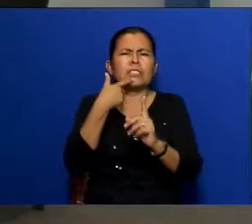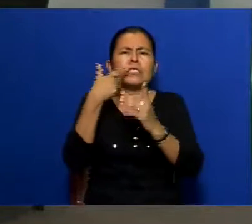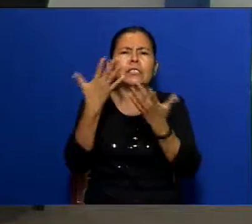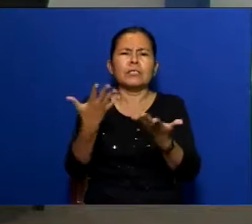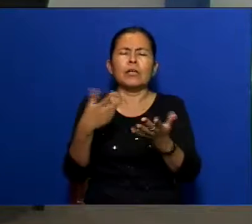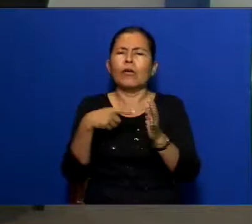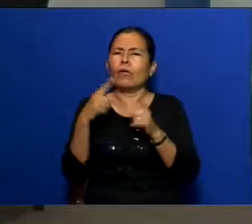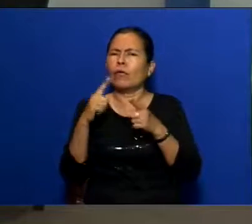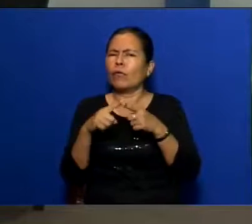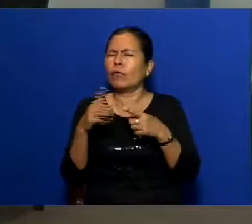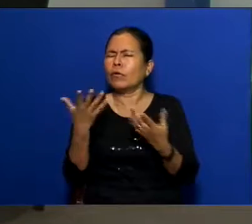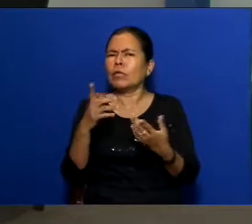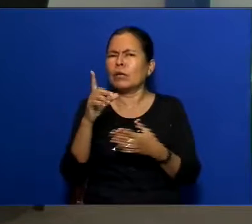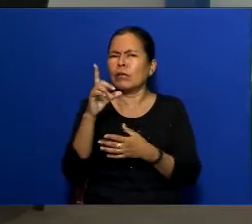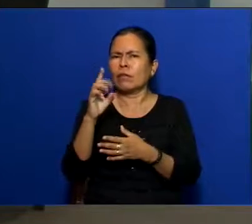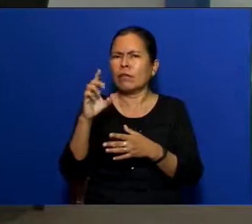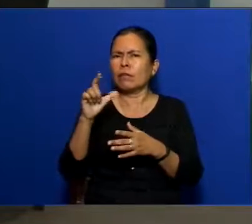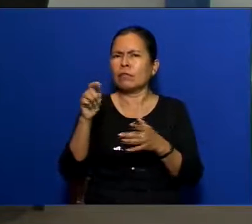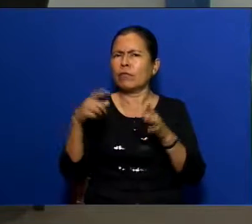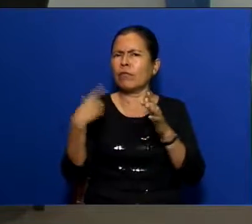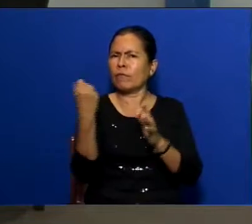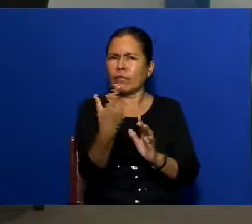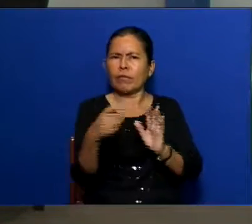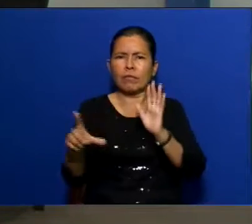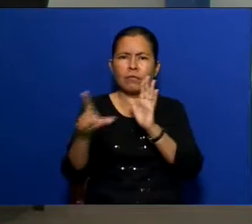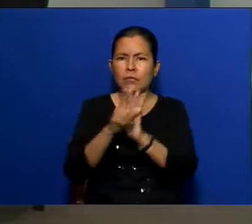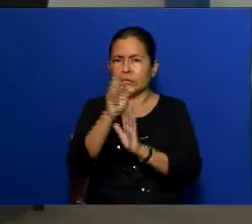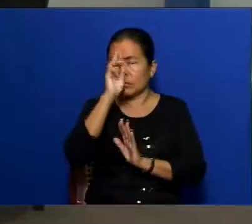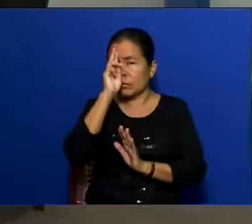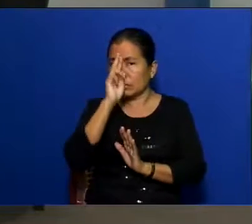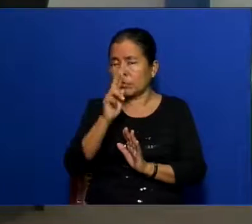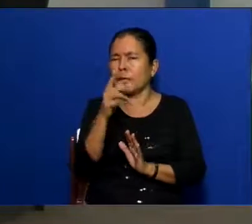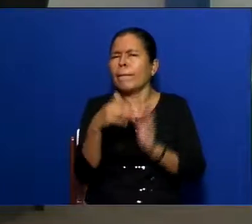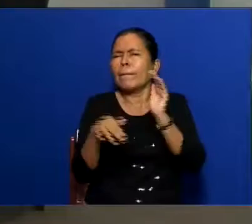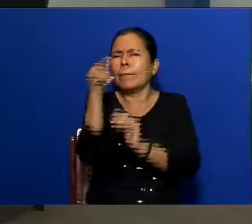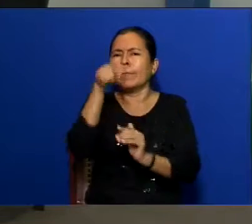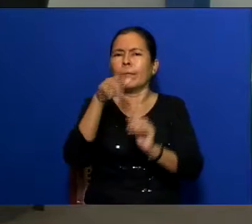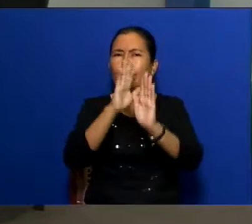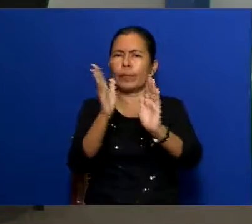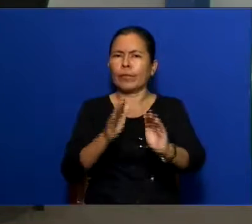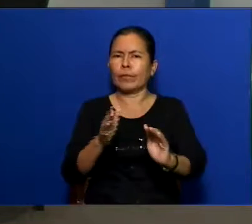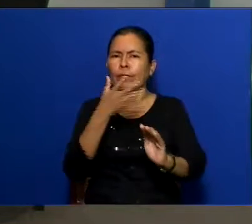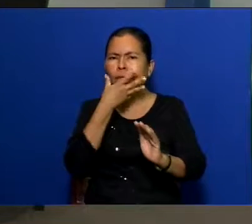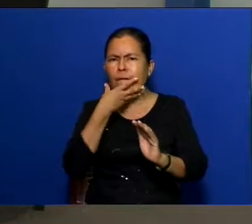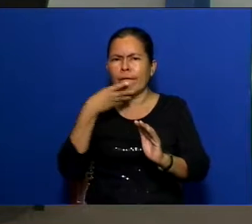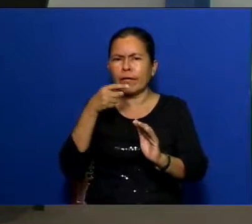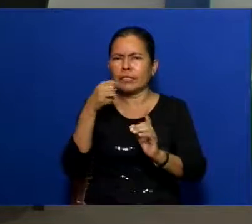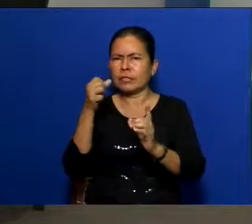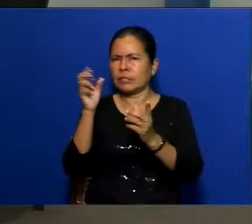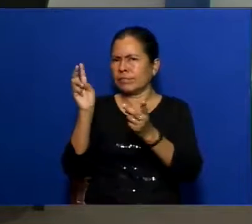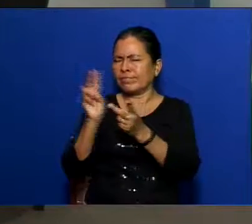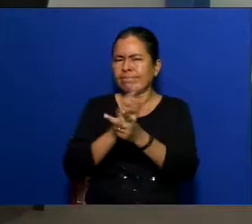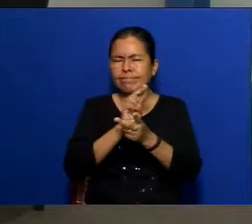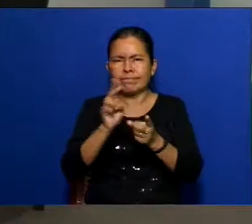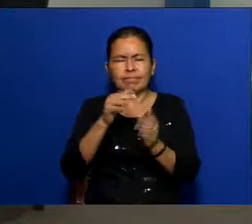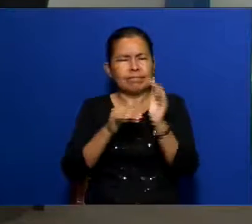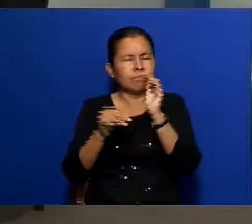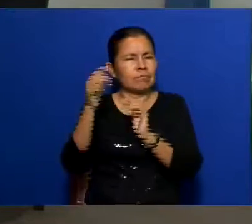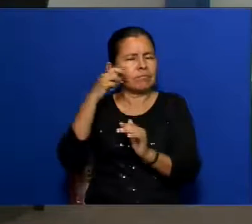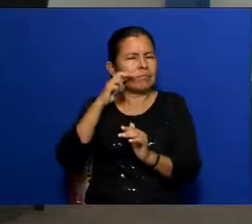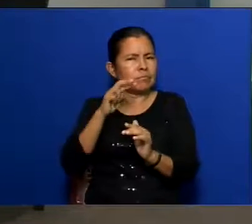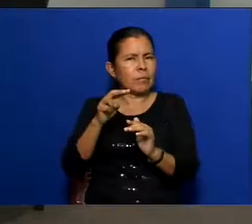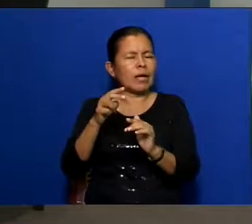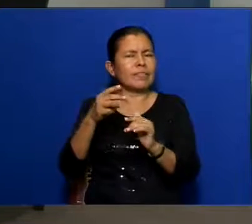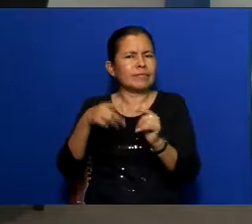de los delitos pues, que más sufren las niñas sobre todo y las adolescentes, que son los delitos sexuales, que son los delitos